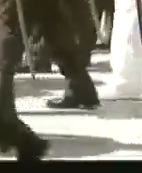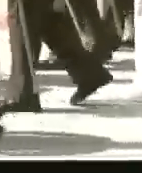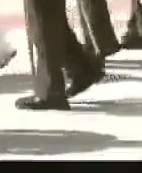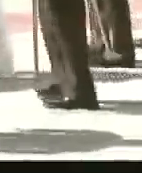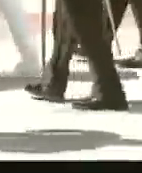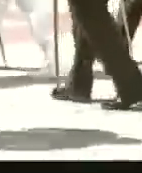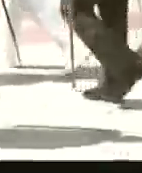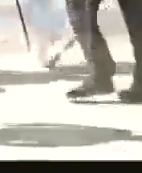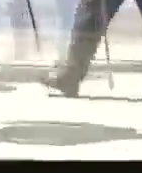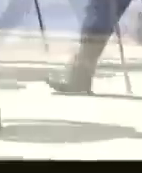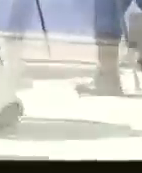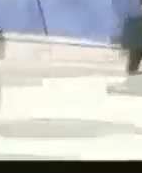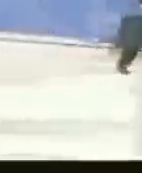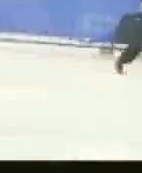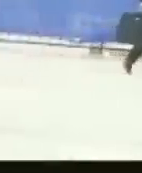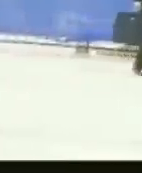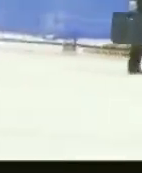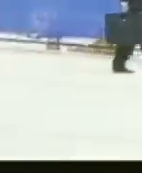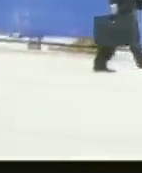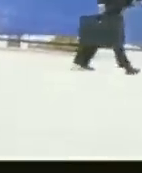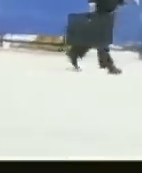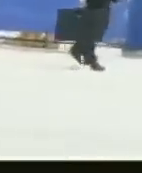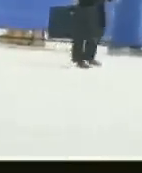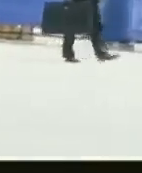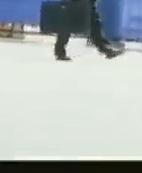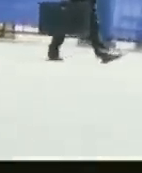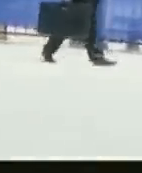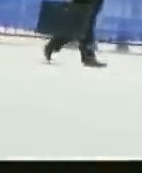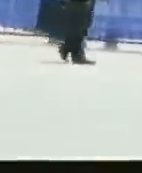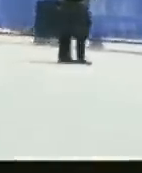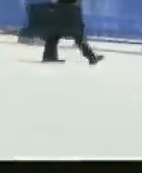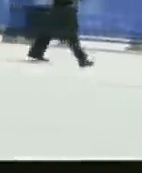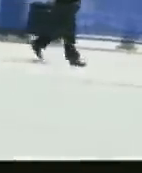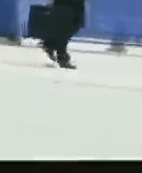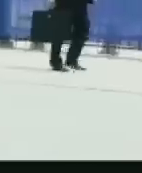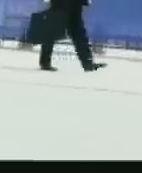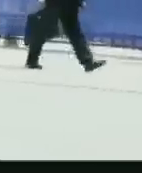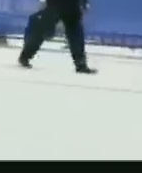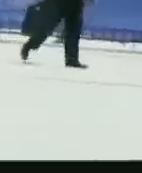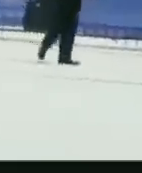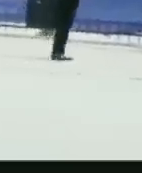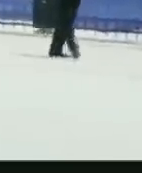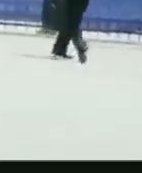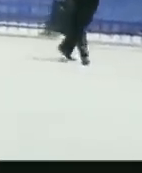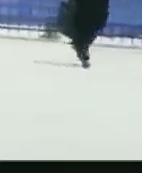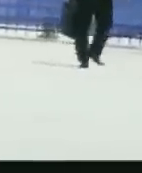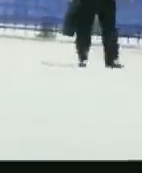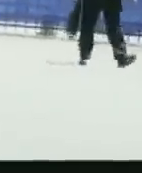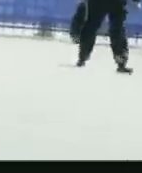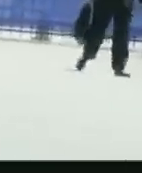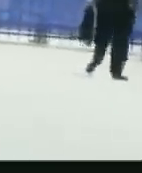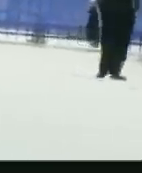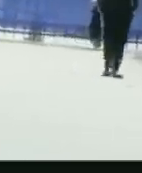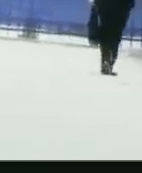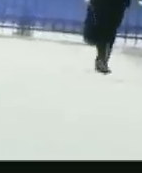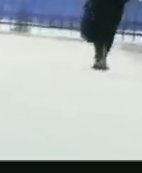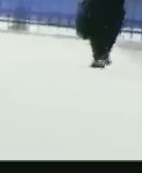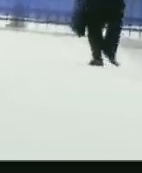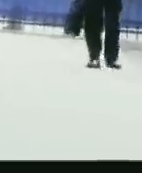perteneciente a la promoción Batalla de Mármula del año 1991.